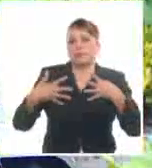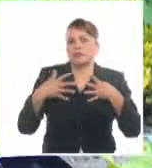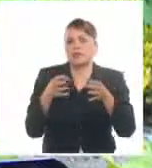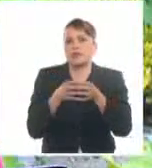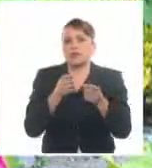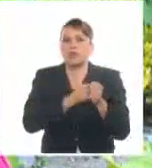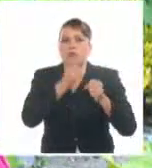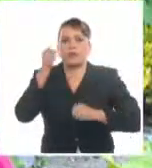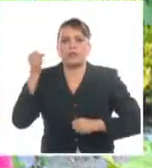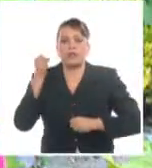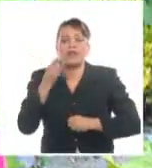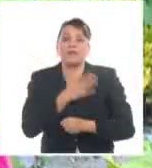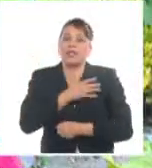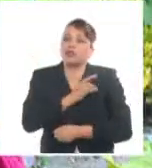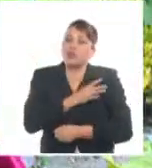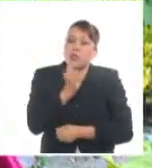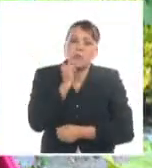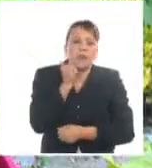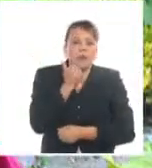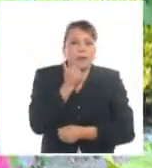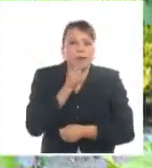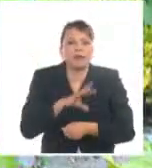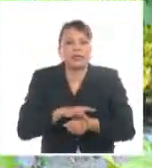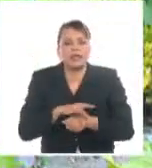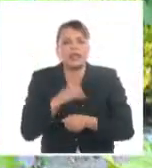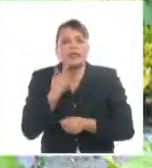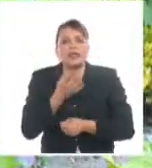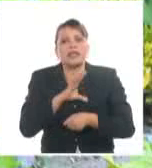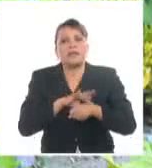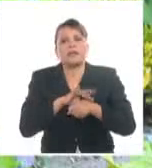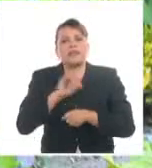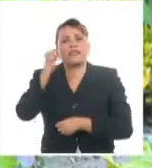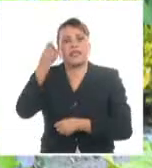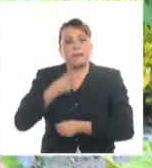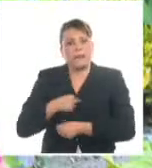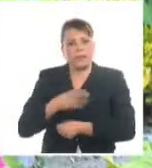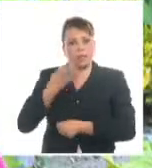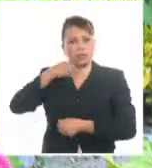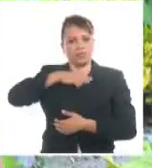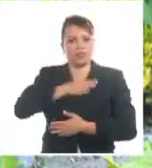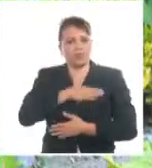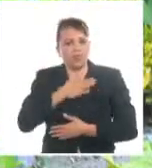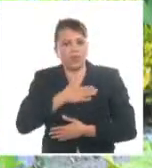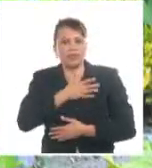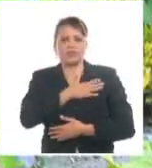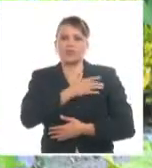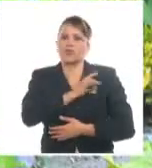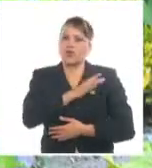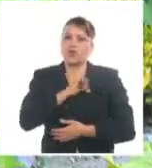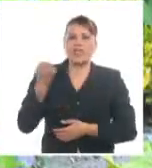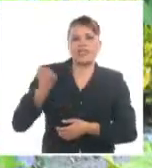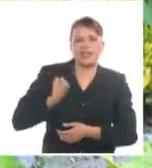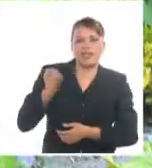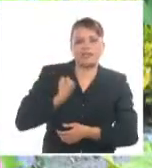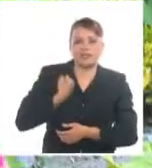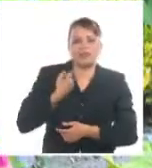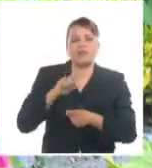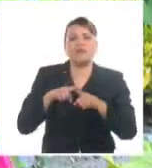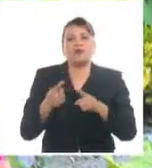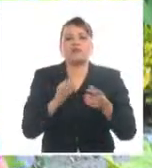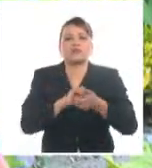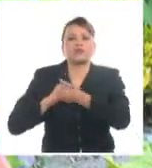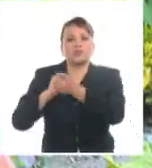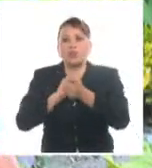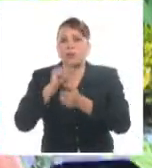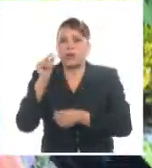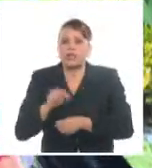dolor más grande, la enfermedad más grande fue la enfermedad del espíritu. Los dolores de sentirse traicionado por sus compañeros